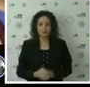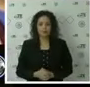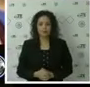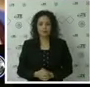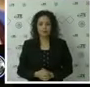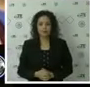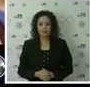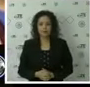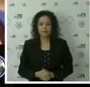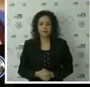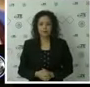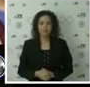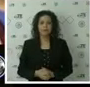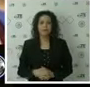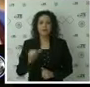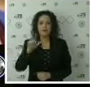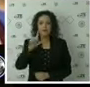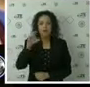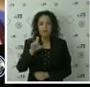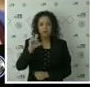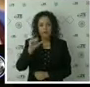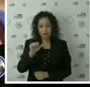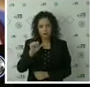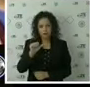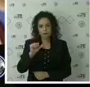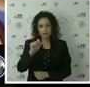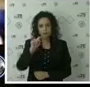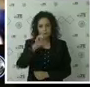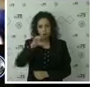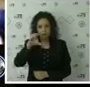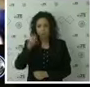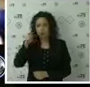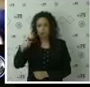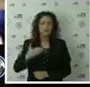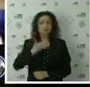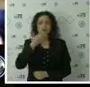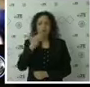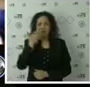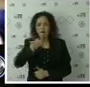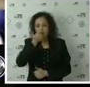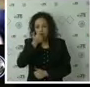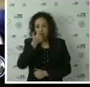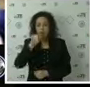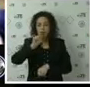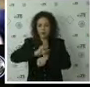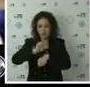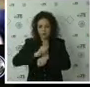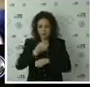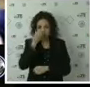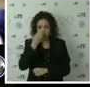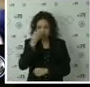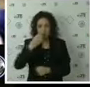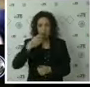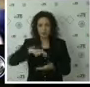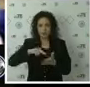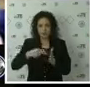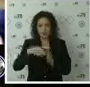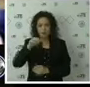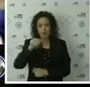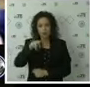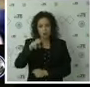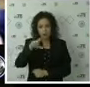Saludamos a Alexa Glenn Lemus Tello. Ella es estudiante de la Escuela Secundaria Ingeniero Manuel Moreno Torres.